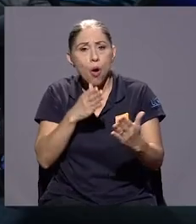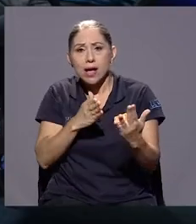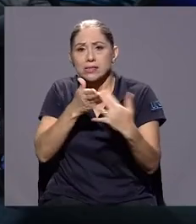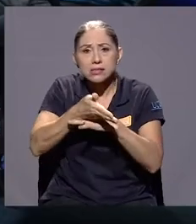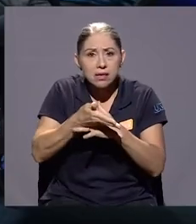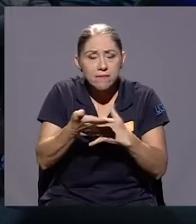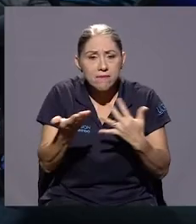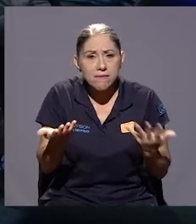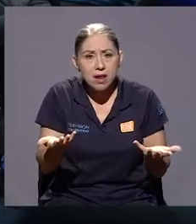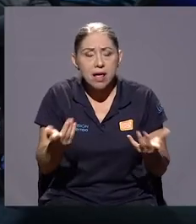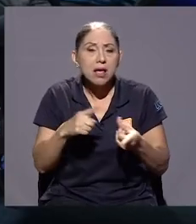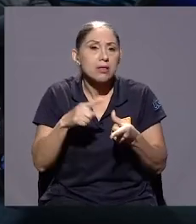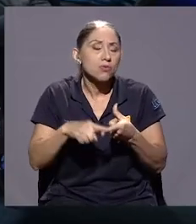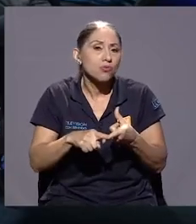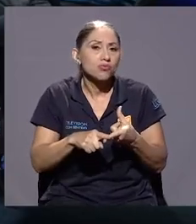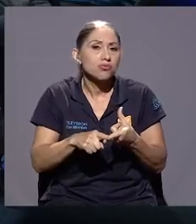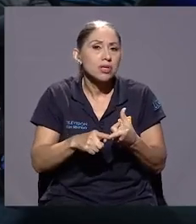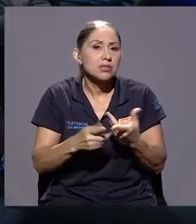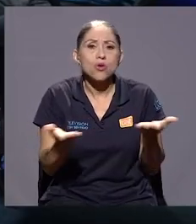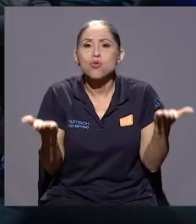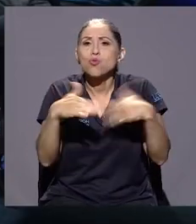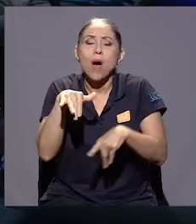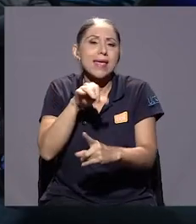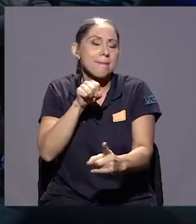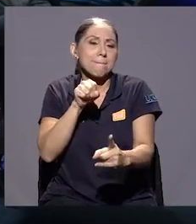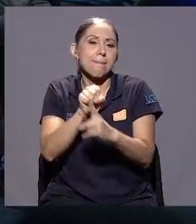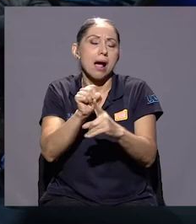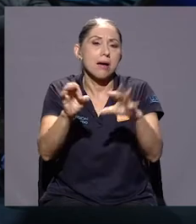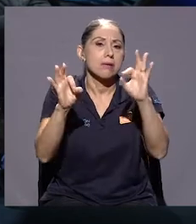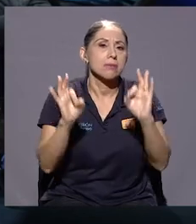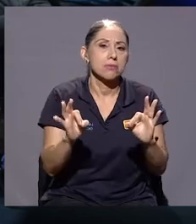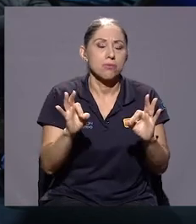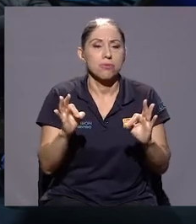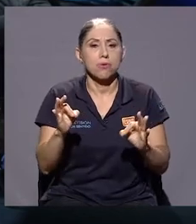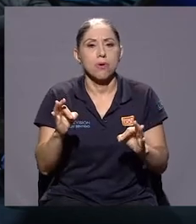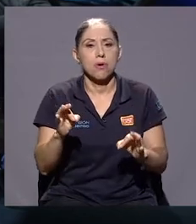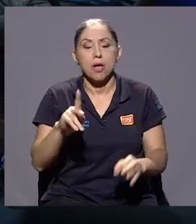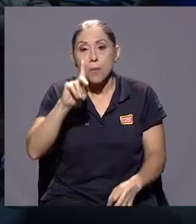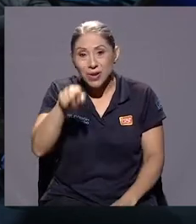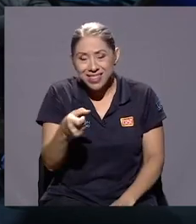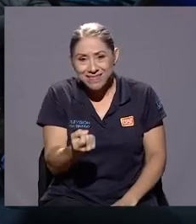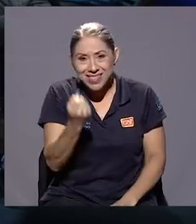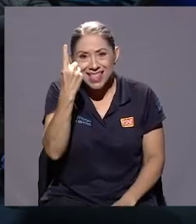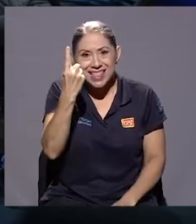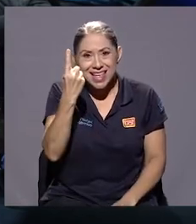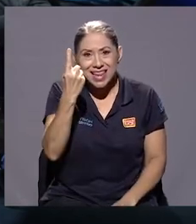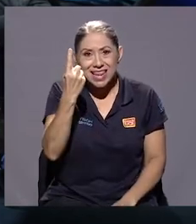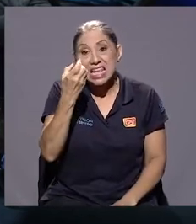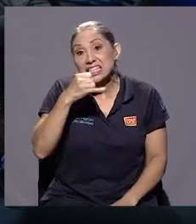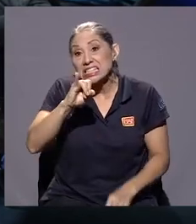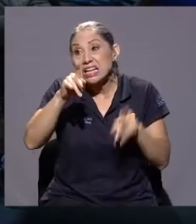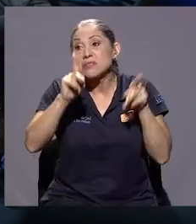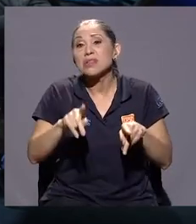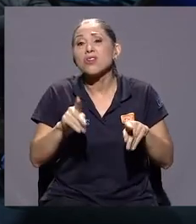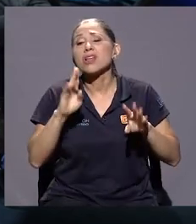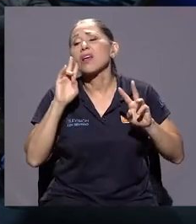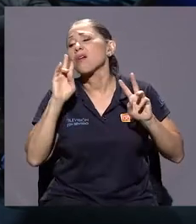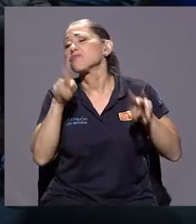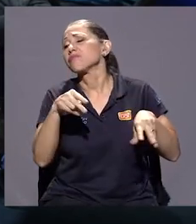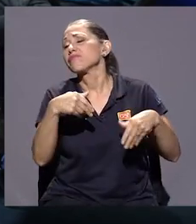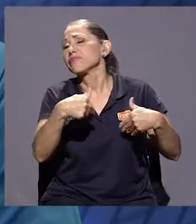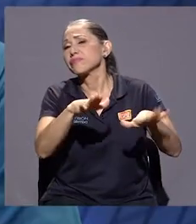digamos no se genera el impacto necesario porque también hay que entender que parte de la problemática es el abandono de parte del abandono se dan otro tipo de